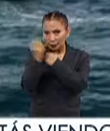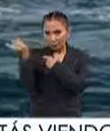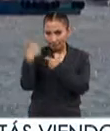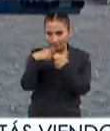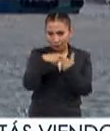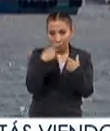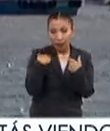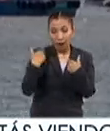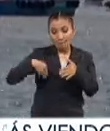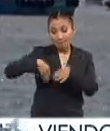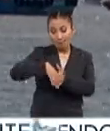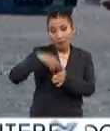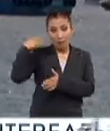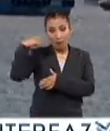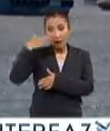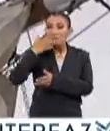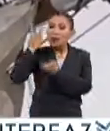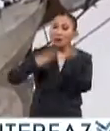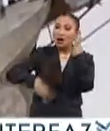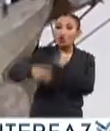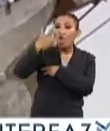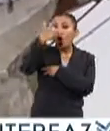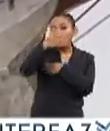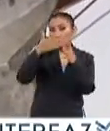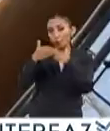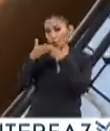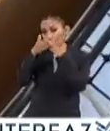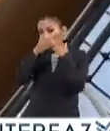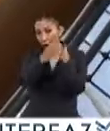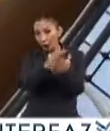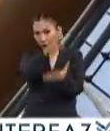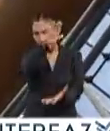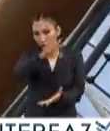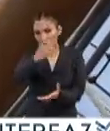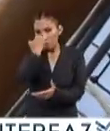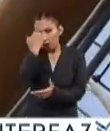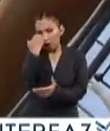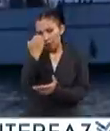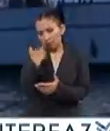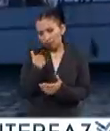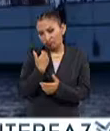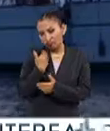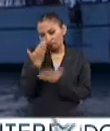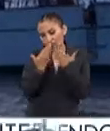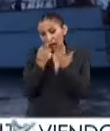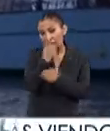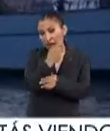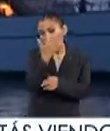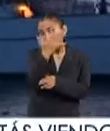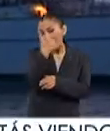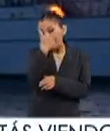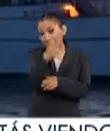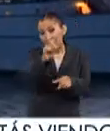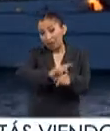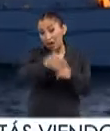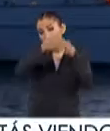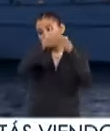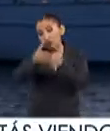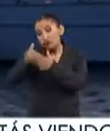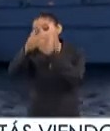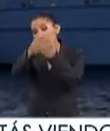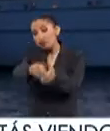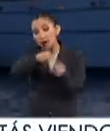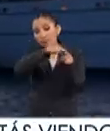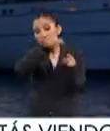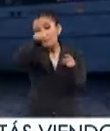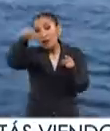participantes. El puerto de Veracruz le dio la bienvenida a 8 buques, en su mayoría escuelas navales, que después de 157 días de navegar por un